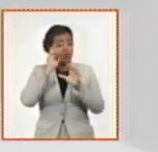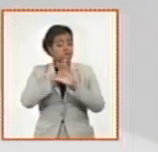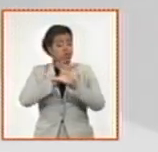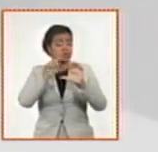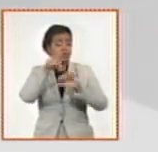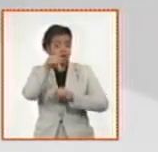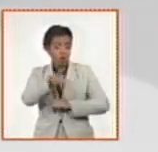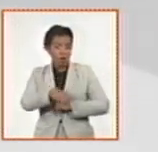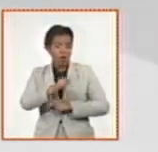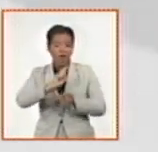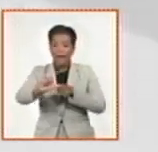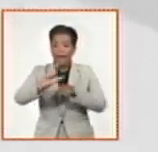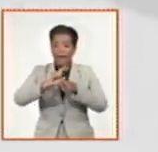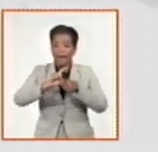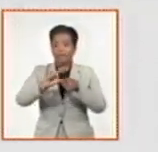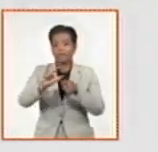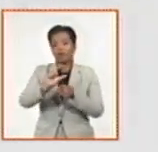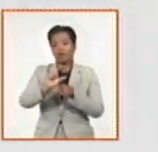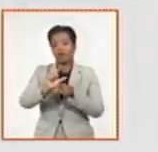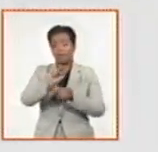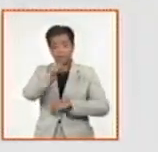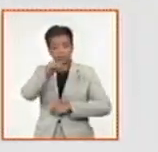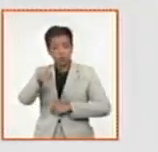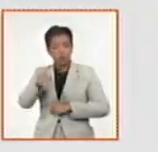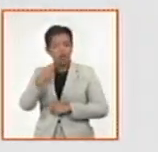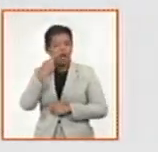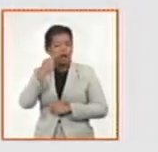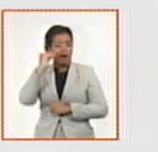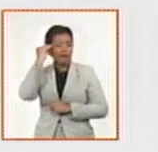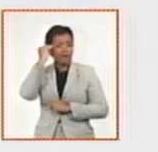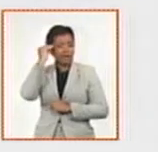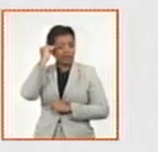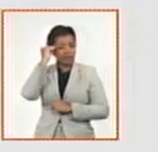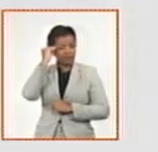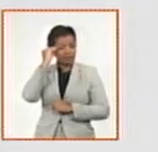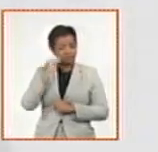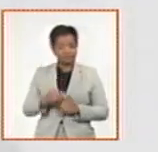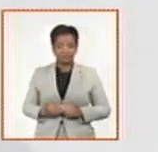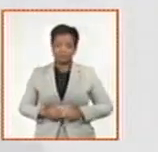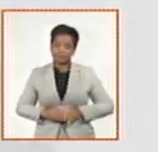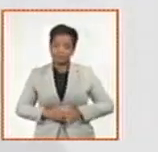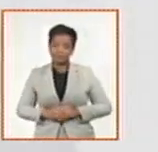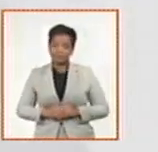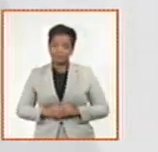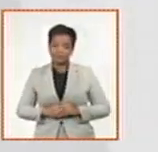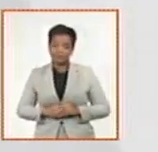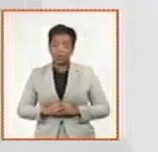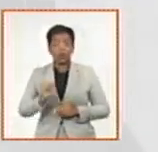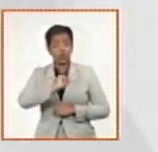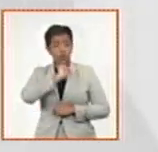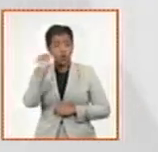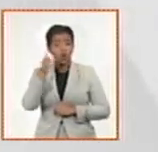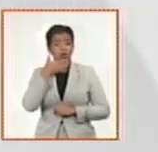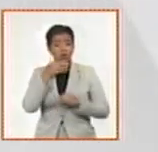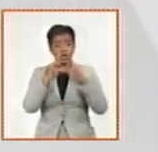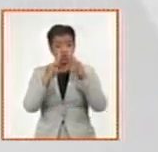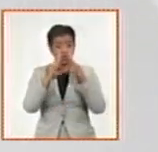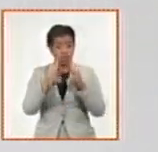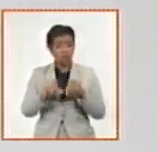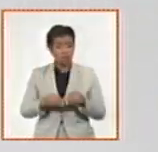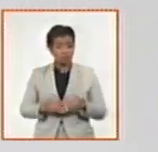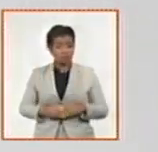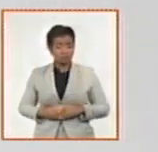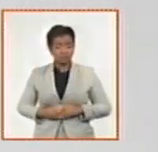aplican en las fincas campesinas, o sea, con esa vinculación con la ciencia, y hemos logrado resultados. Este